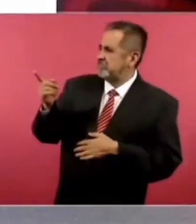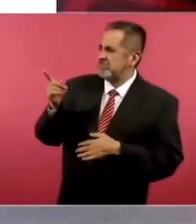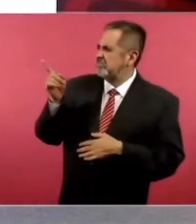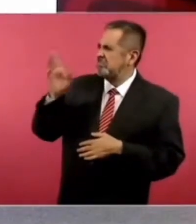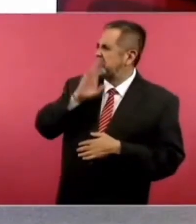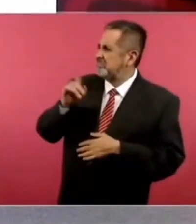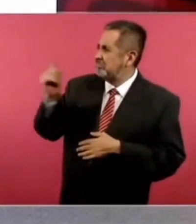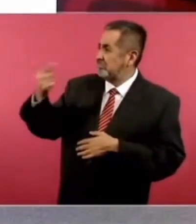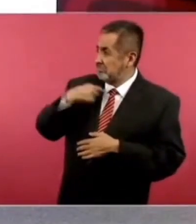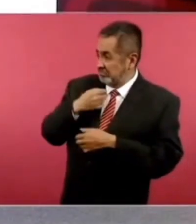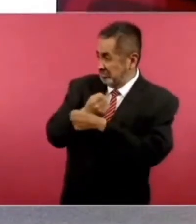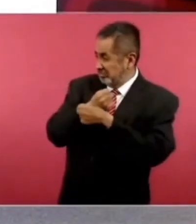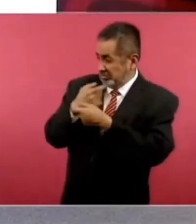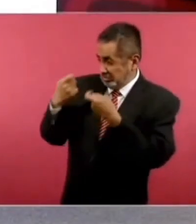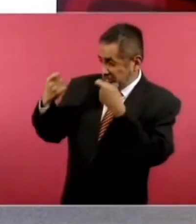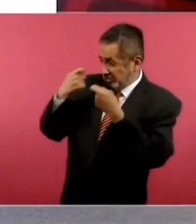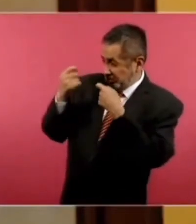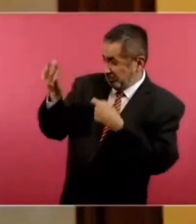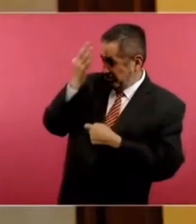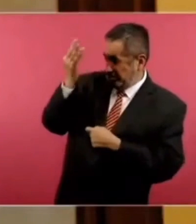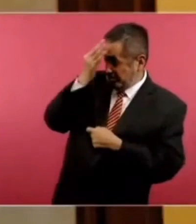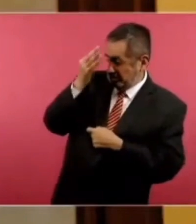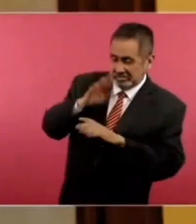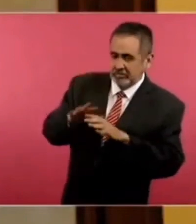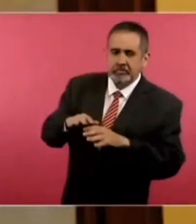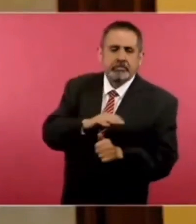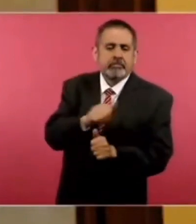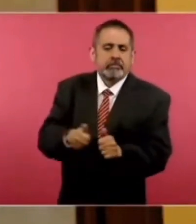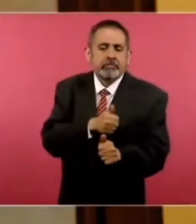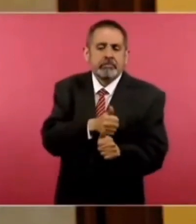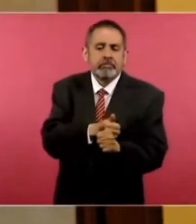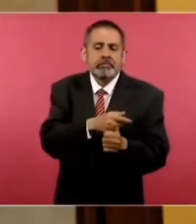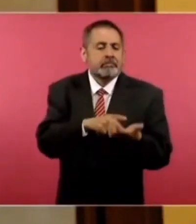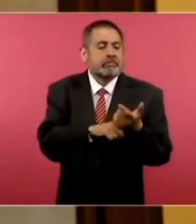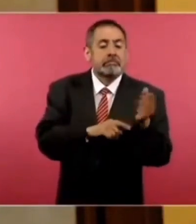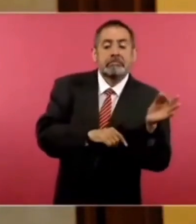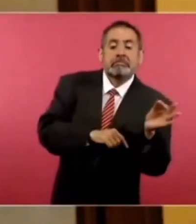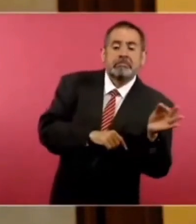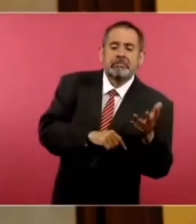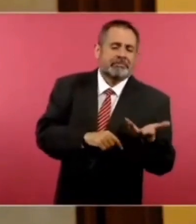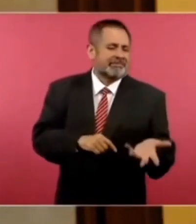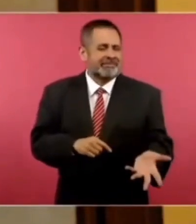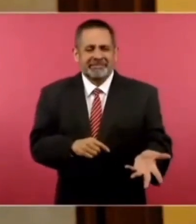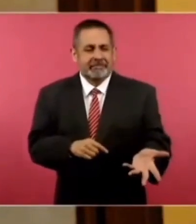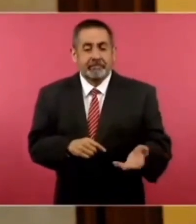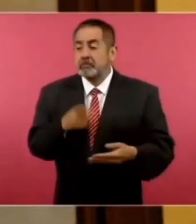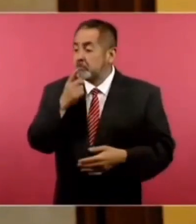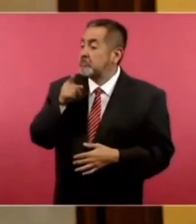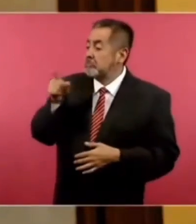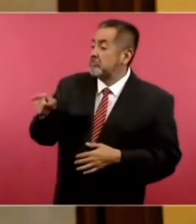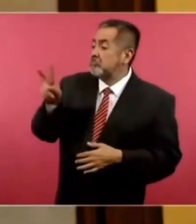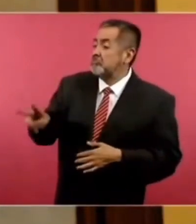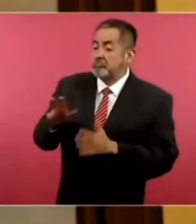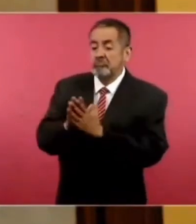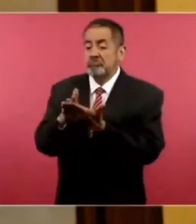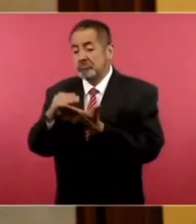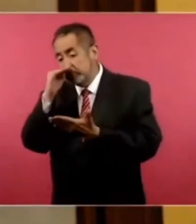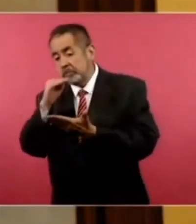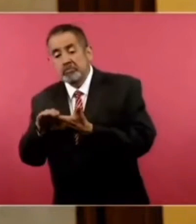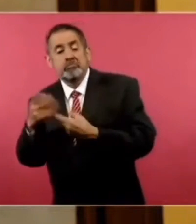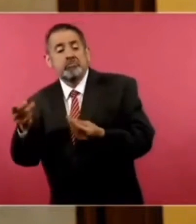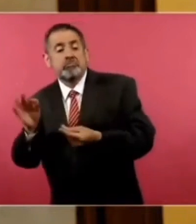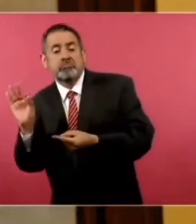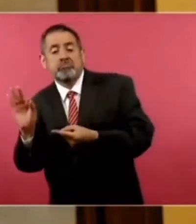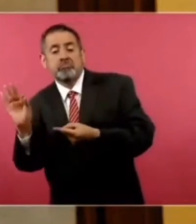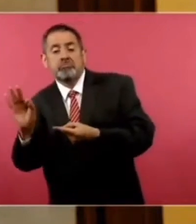que según sus ocultos guías estábamos imponiendo a los escolares mediante el reparto de los libros de texto